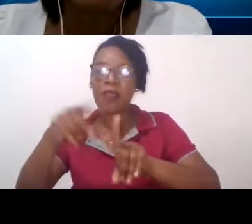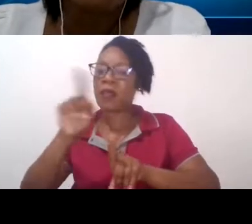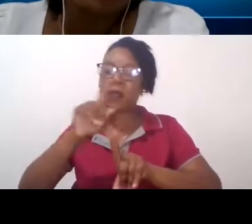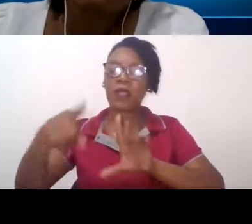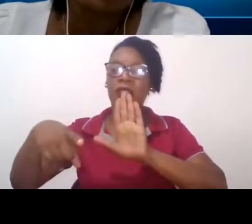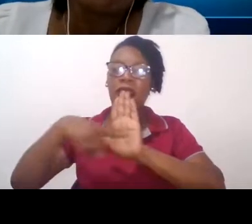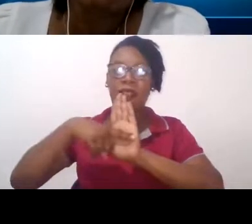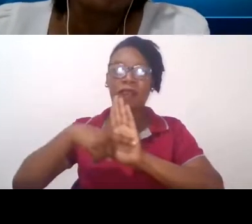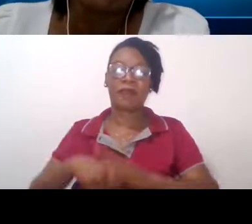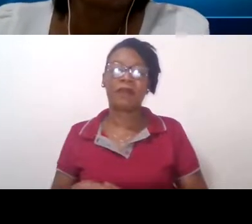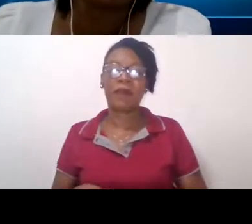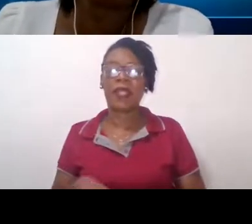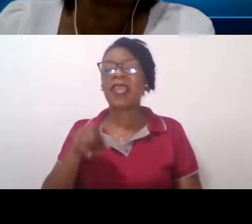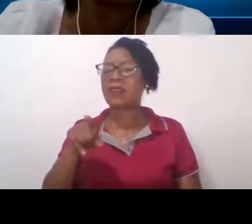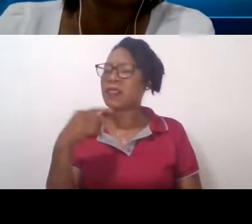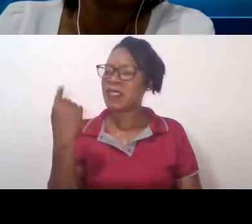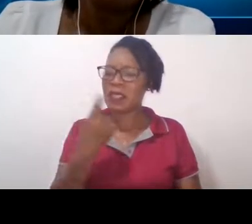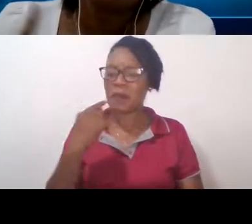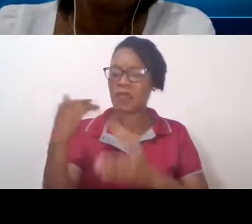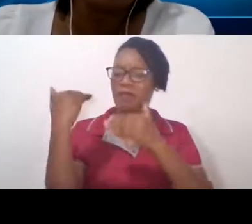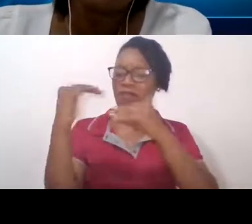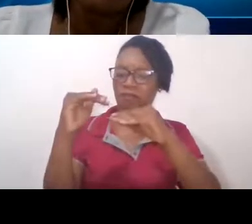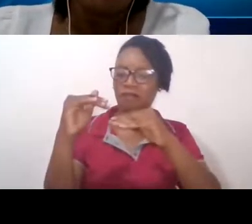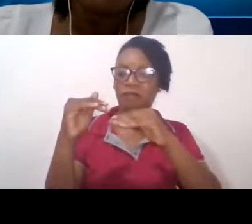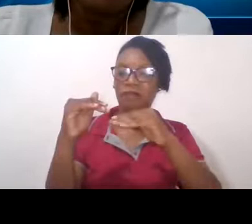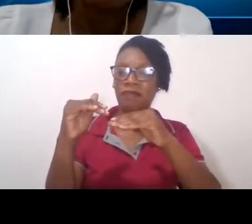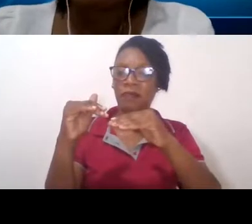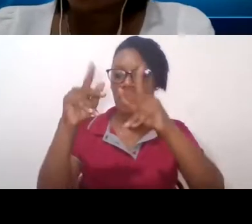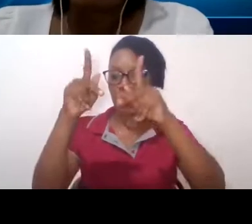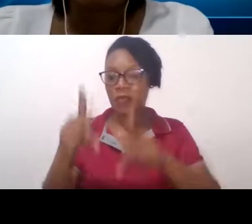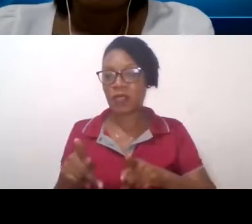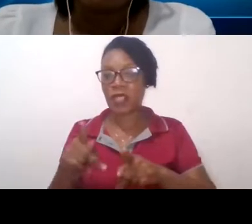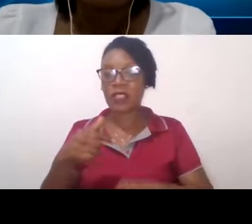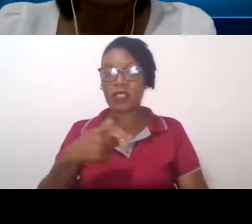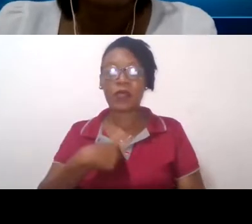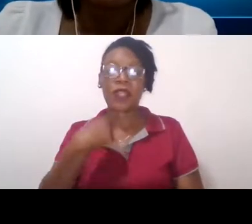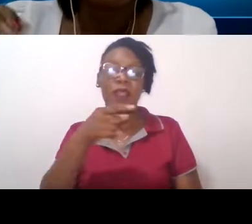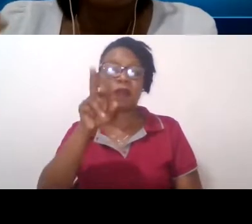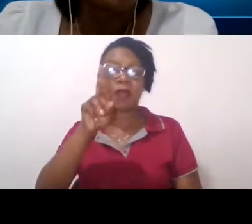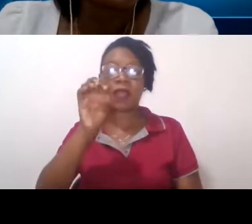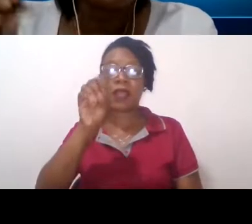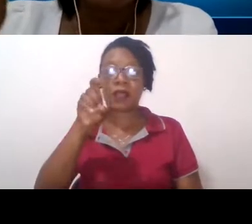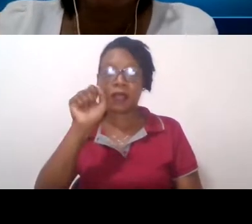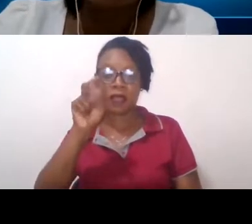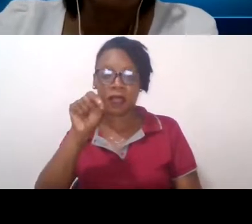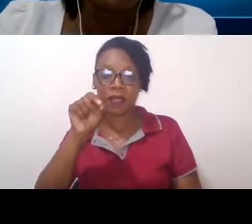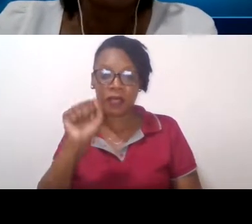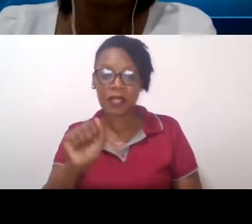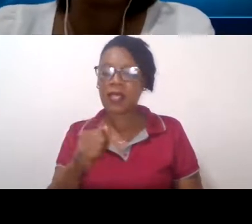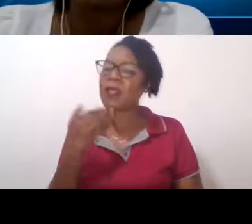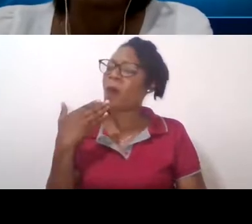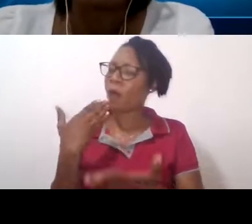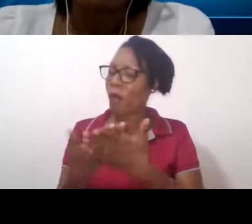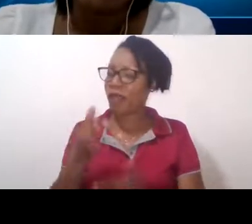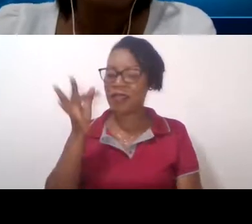etiquetas siempre van a limitar a una persona, porque si yo le pongo a Roxana una etiqueta de buena chica, la más